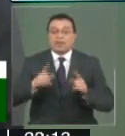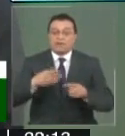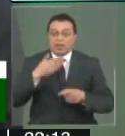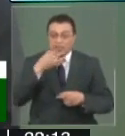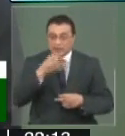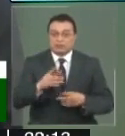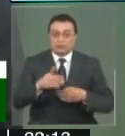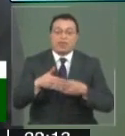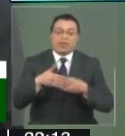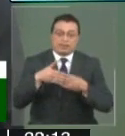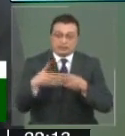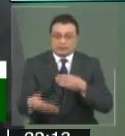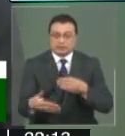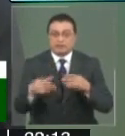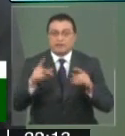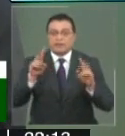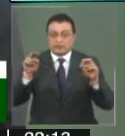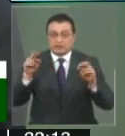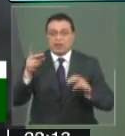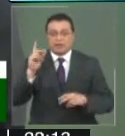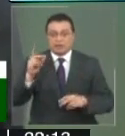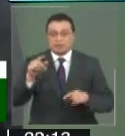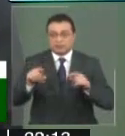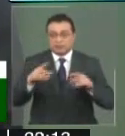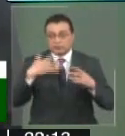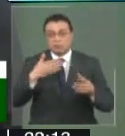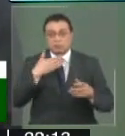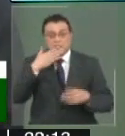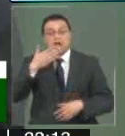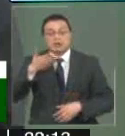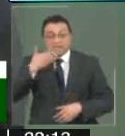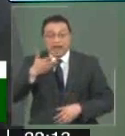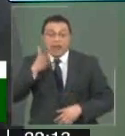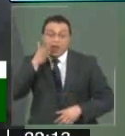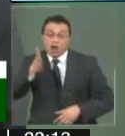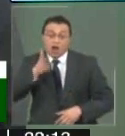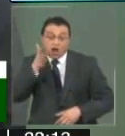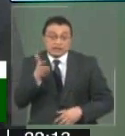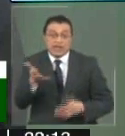atrás, está atrás. Se lo veo cuando doy mi charla, mi conferencia